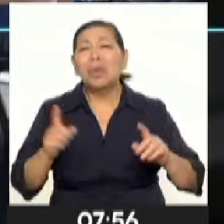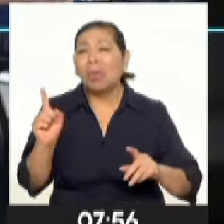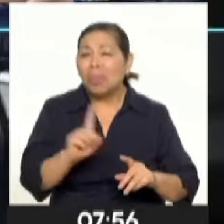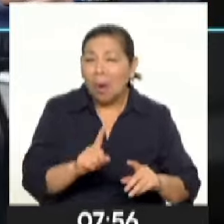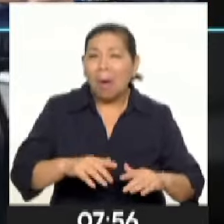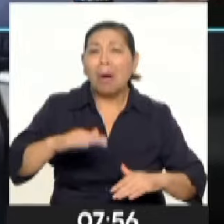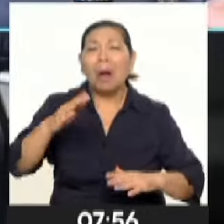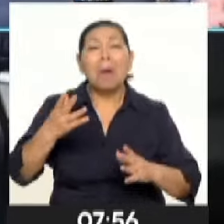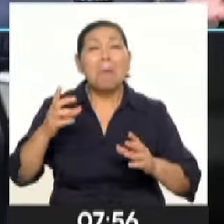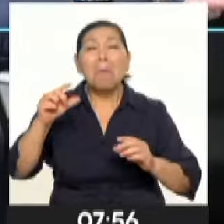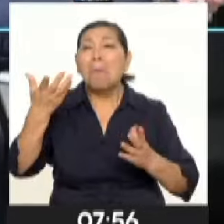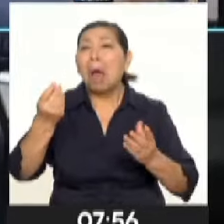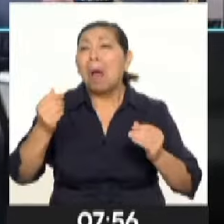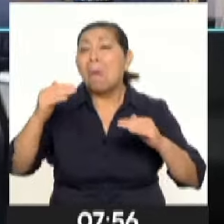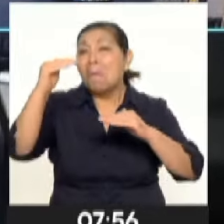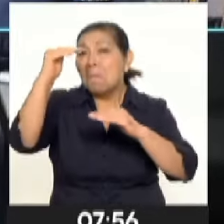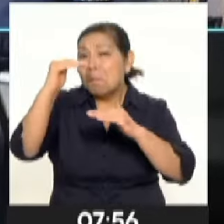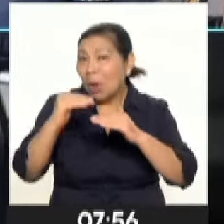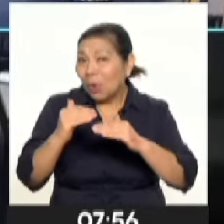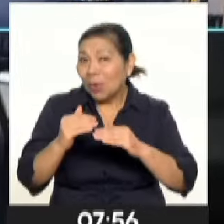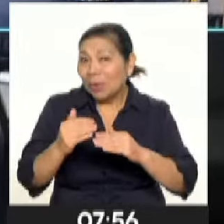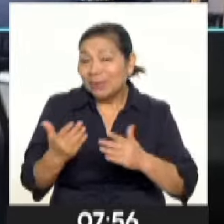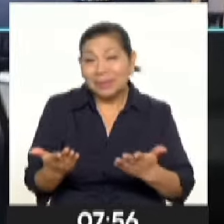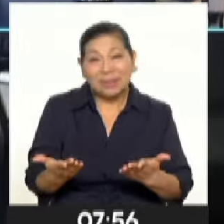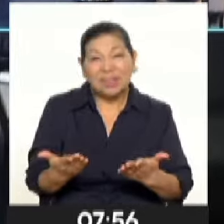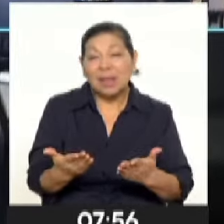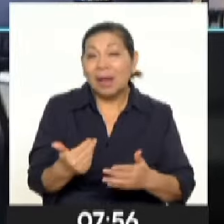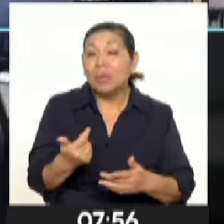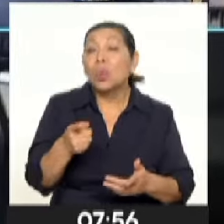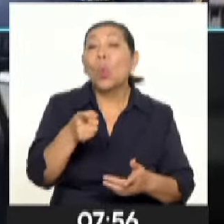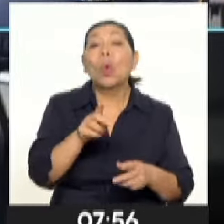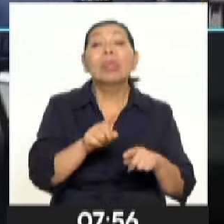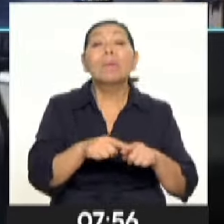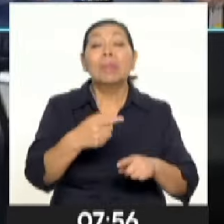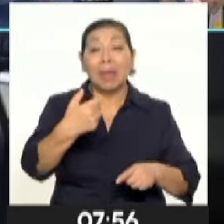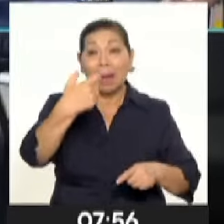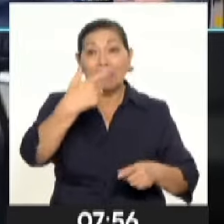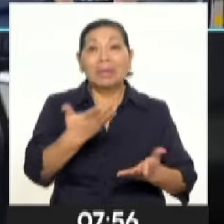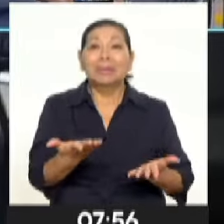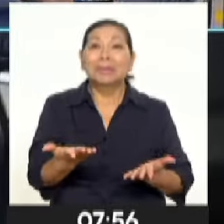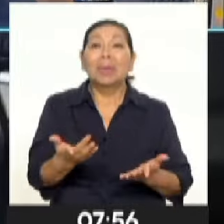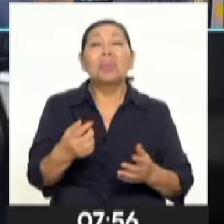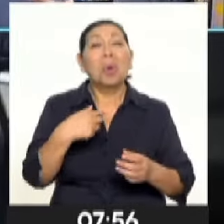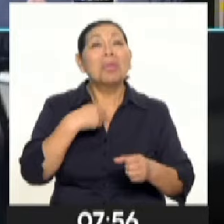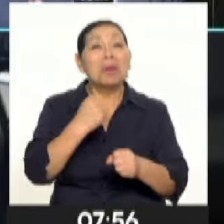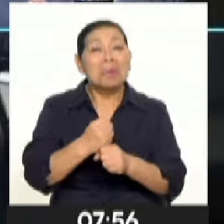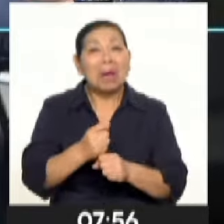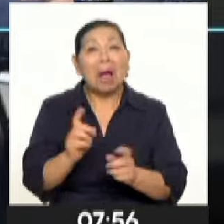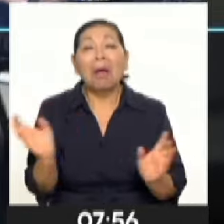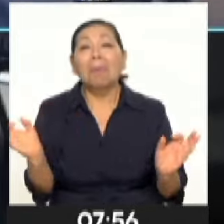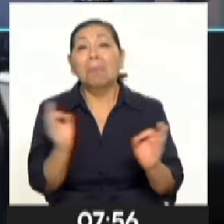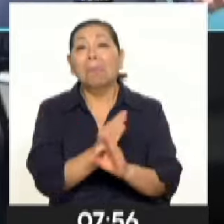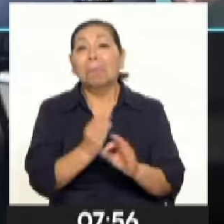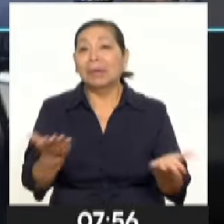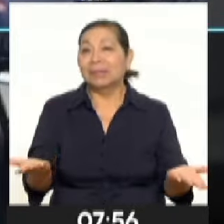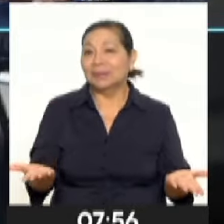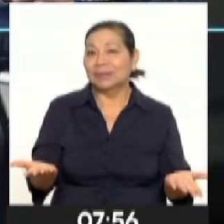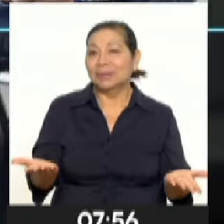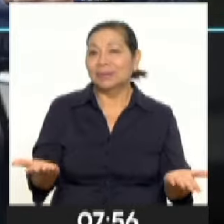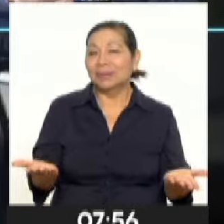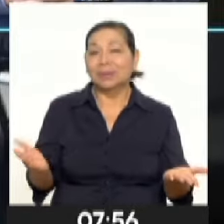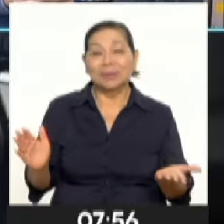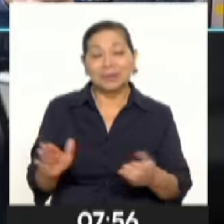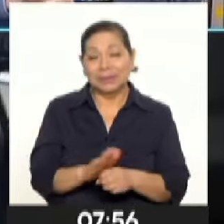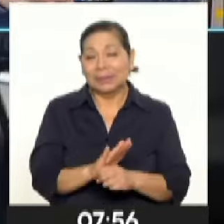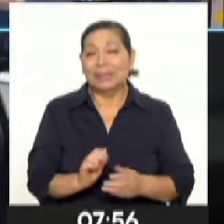tu pensión pues es muy baja. Pero no es culpa de las AFPs, es culpa de la informalidad y de la poca, lamentablemente, regularidad que tenemos en planilla, para ser